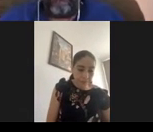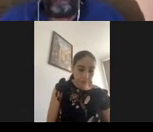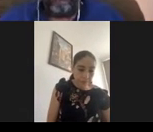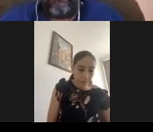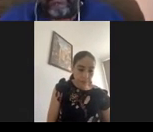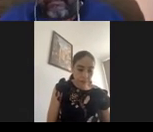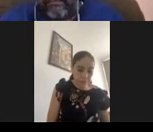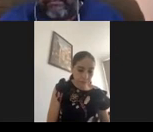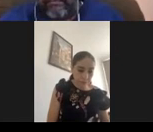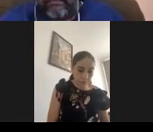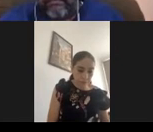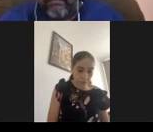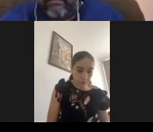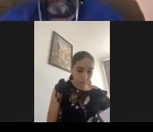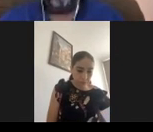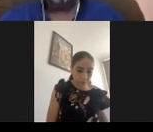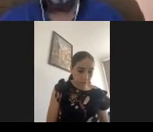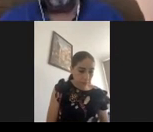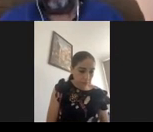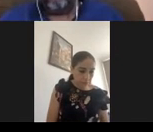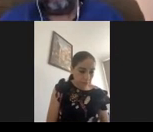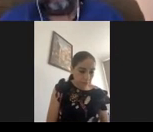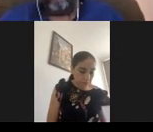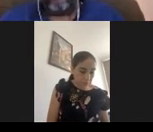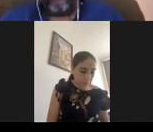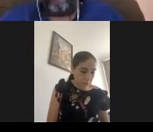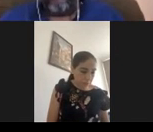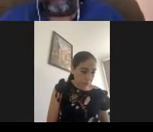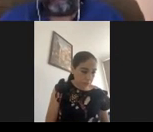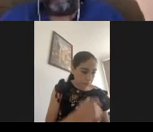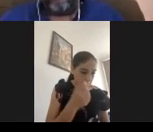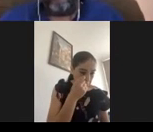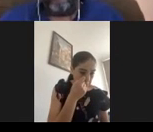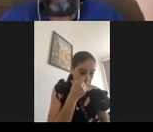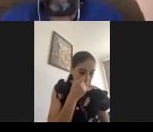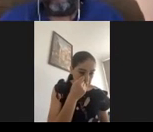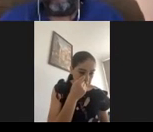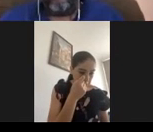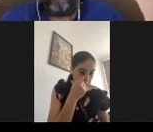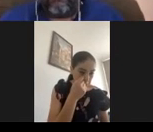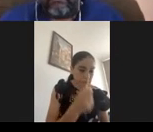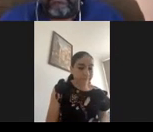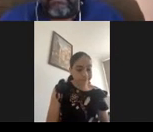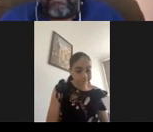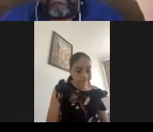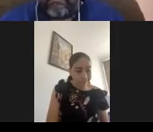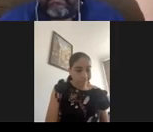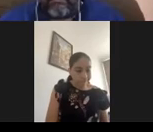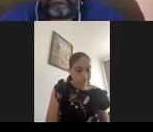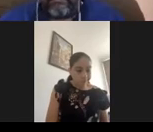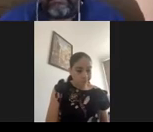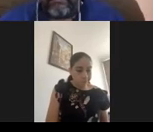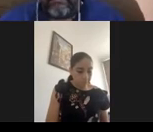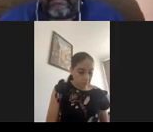para un reacondicionamiento de la plaza, es para ir por un estacionamiento público, es para ir por